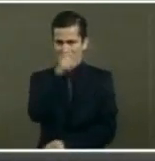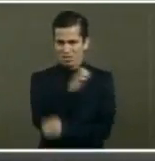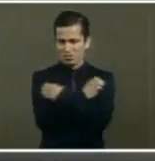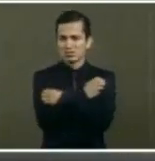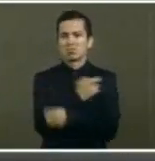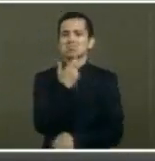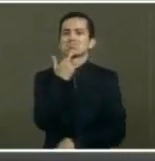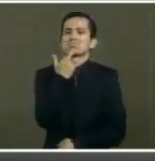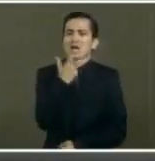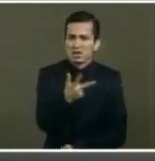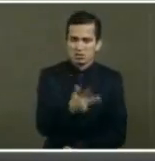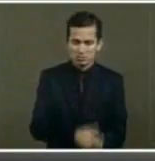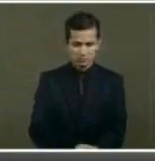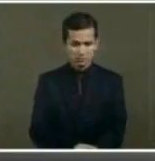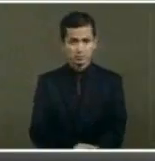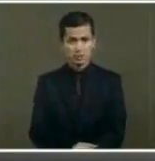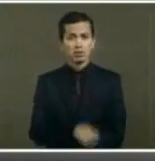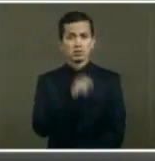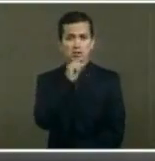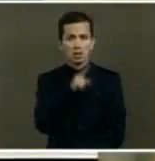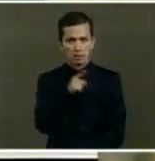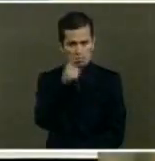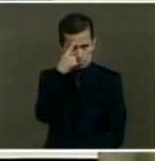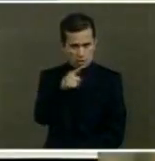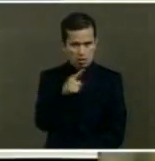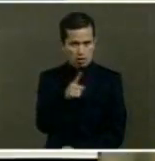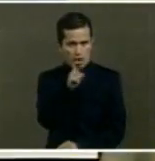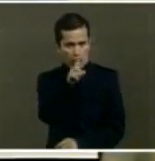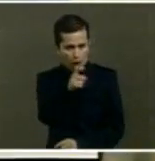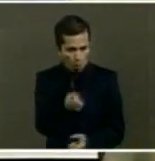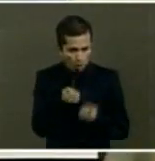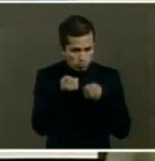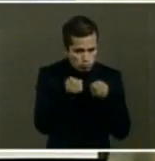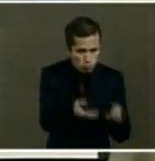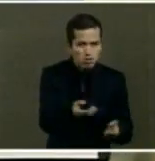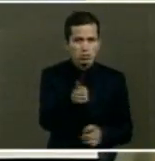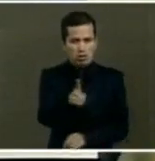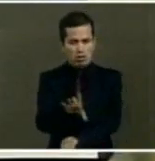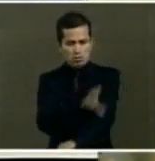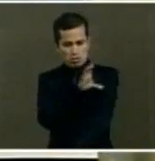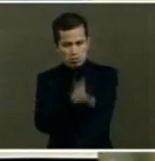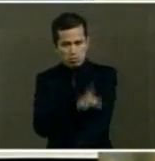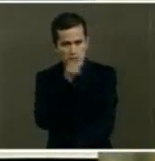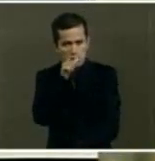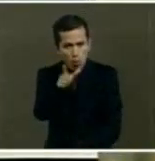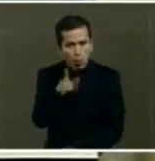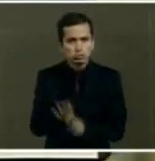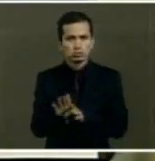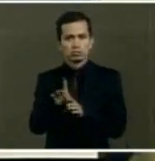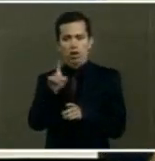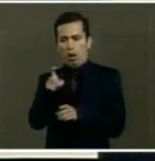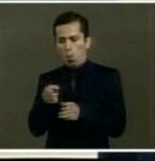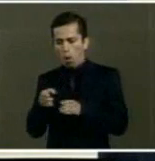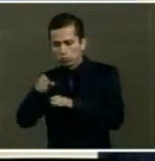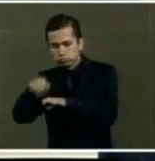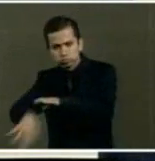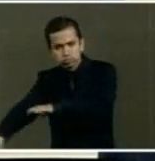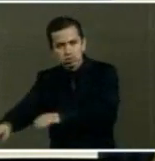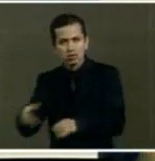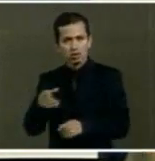parque habitacional del país y en la disposición de agua potable, energía eléctrica, alcantarillado y piso